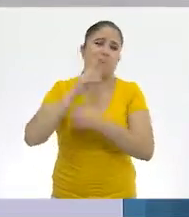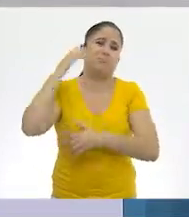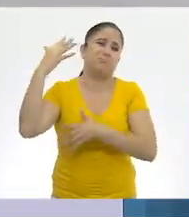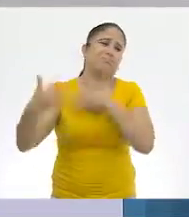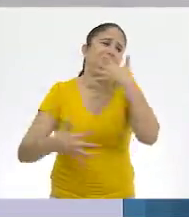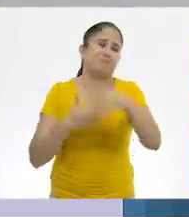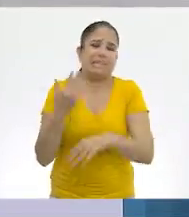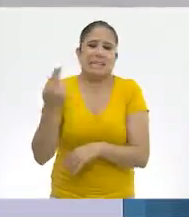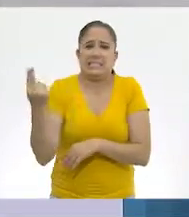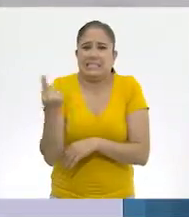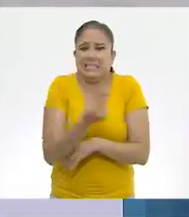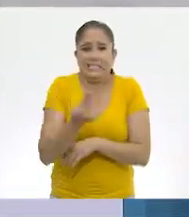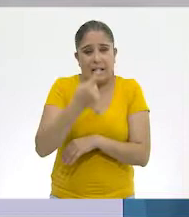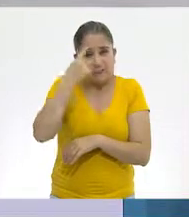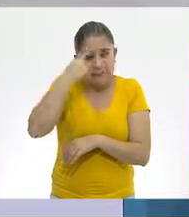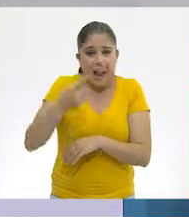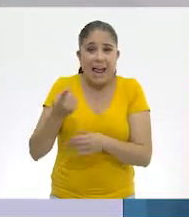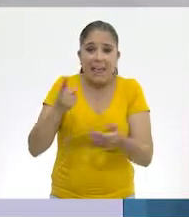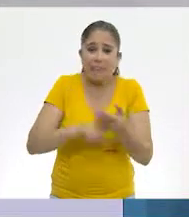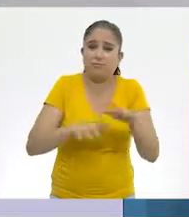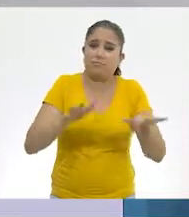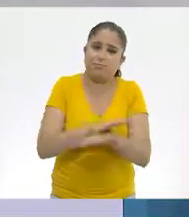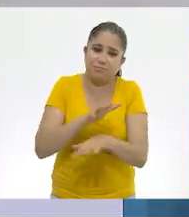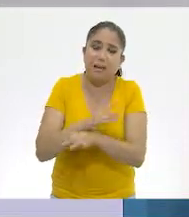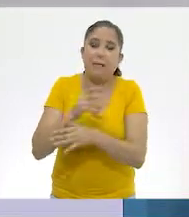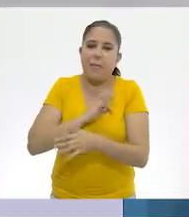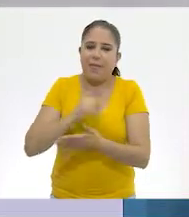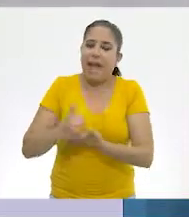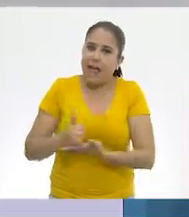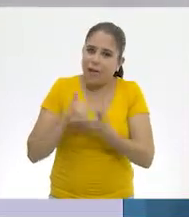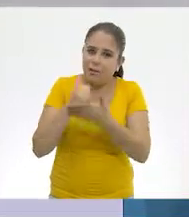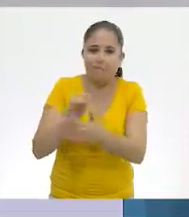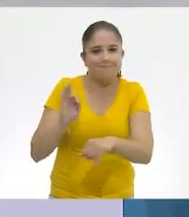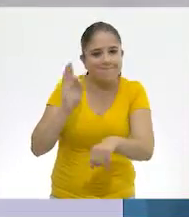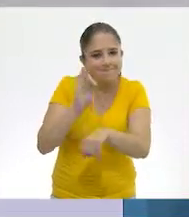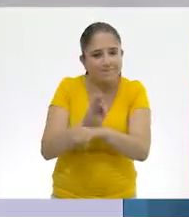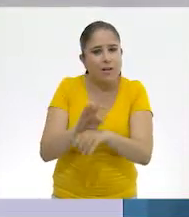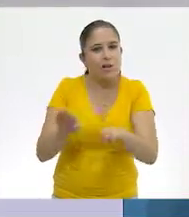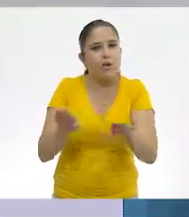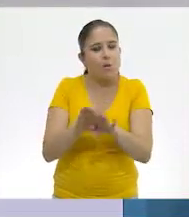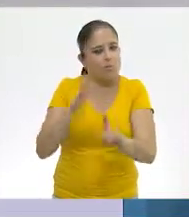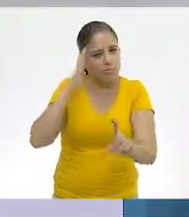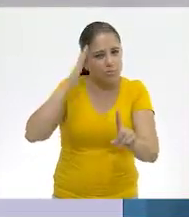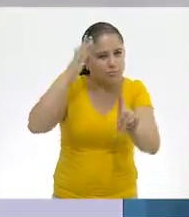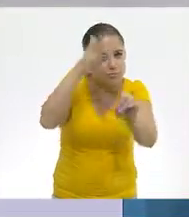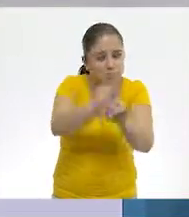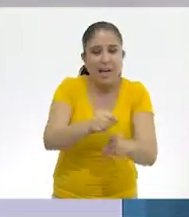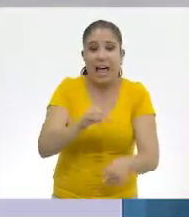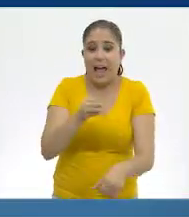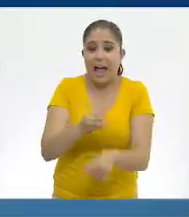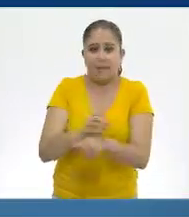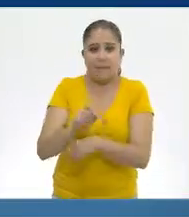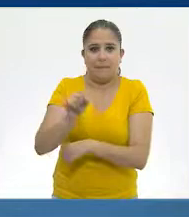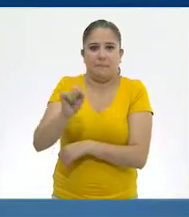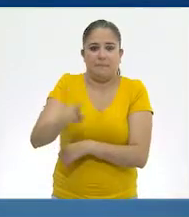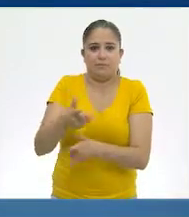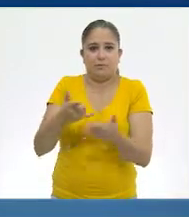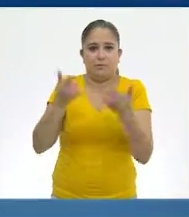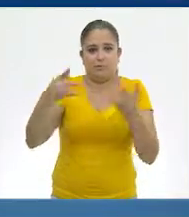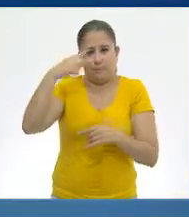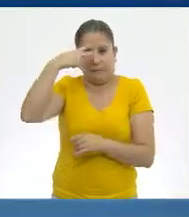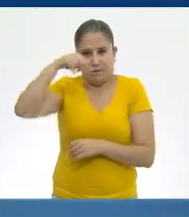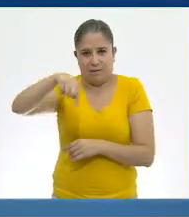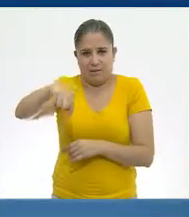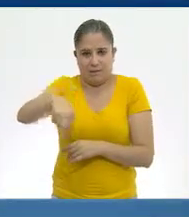transformaciones humanas y estudiarlos nos ayuda a comprender mejor cómo es que llegamos hasta donde estamos en la actualidad.